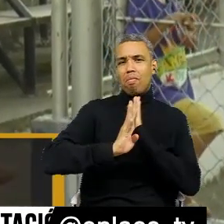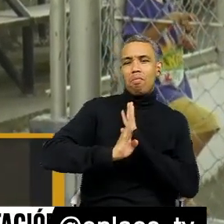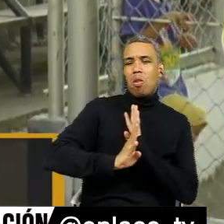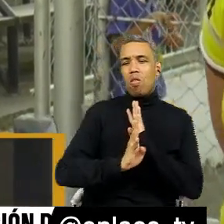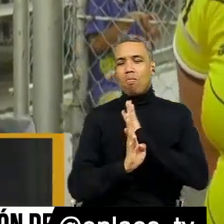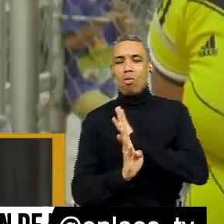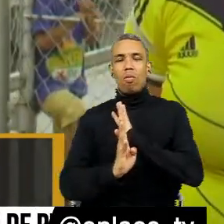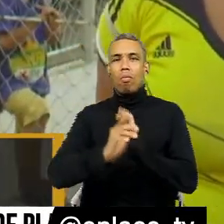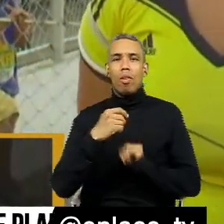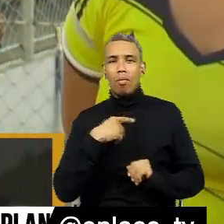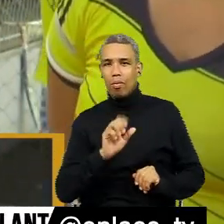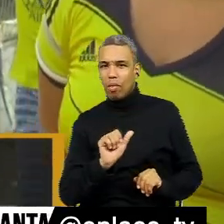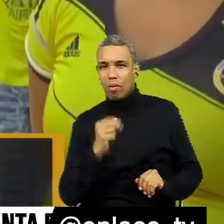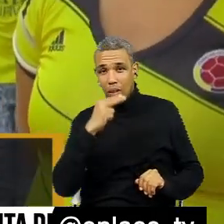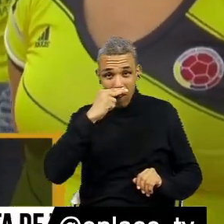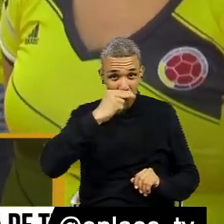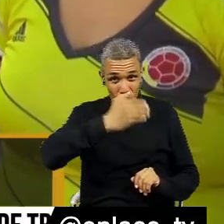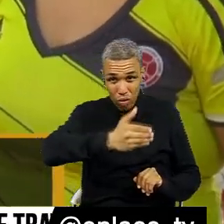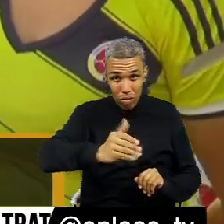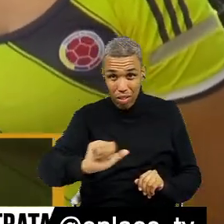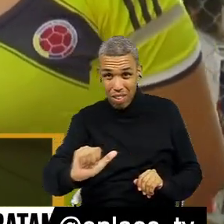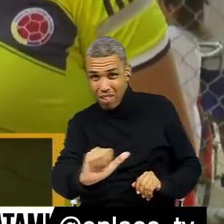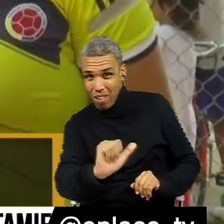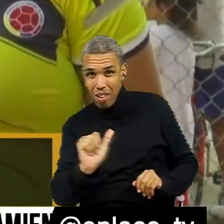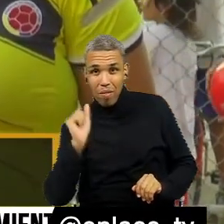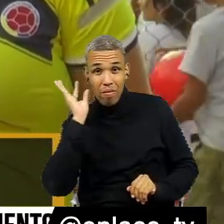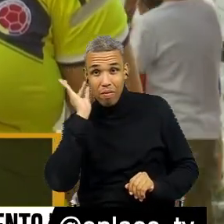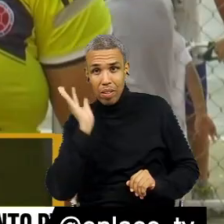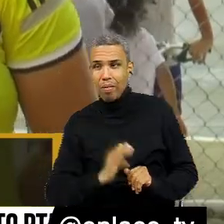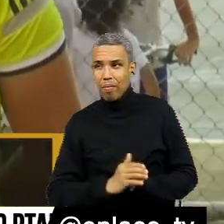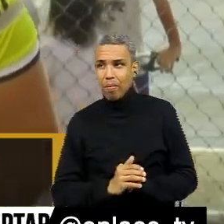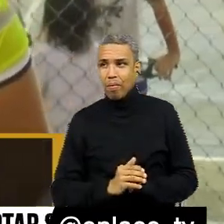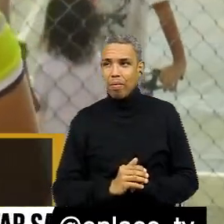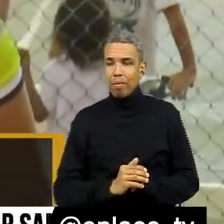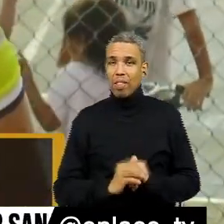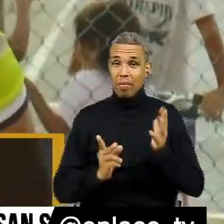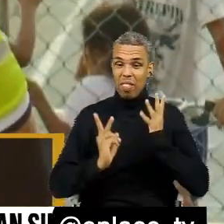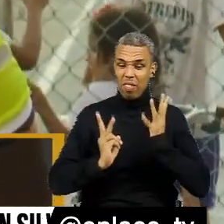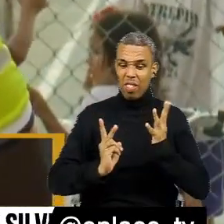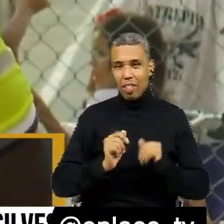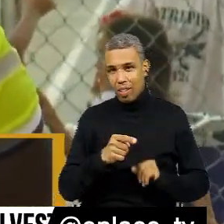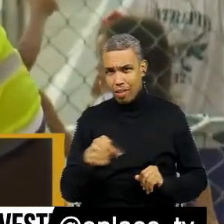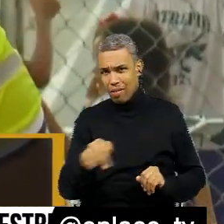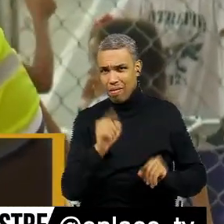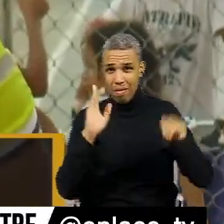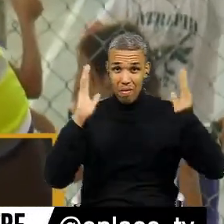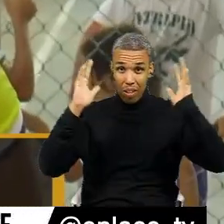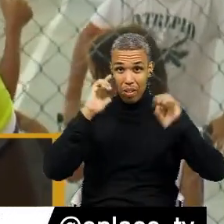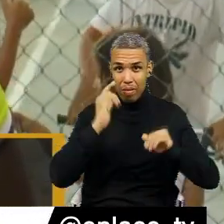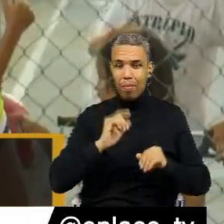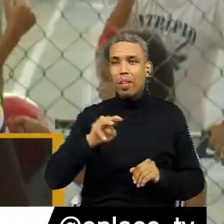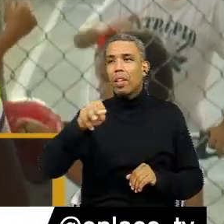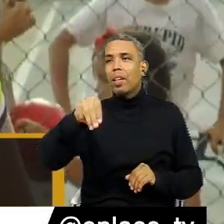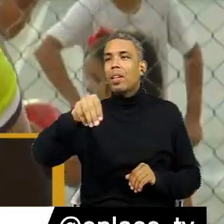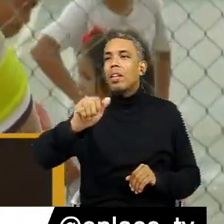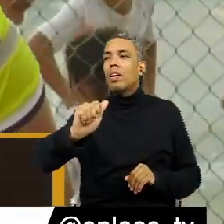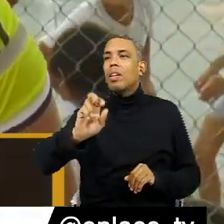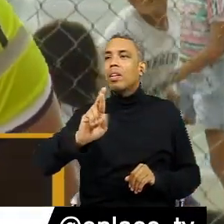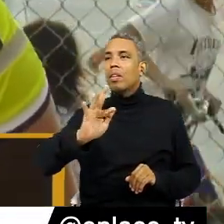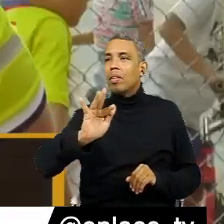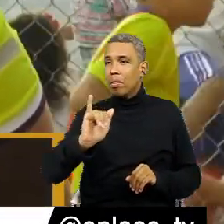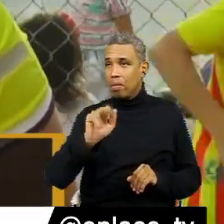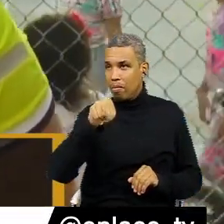compañía de la Junta de Acción Comunal y de líderes para conmemorar y homenajear, por supuesto, ese sector de la Comuna 5 de Barranca Bermeja. Marvin Roa, las están viendo ustedes en pantalla, ha